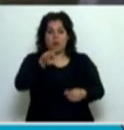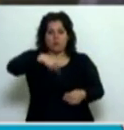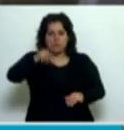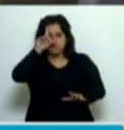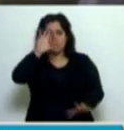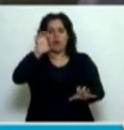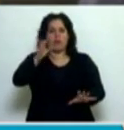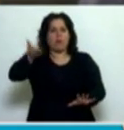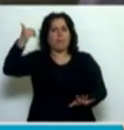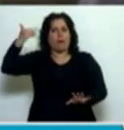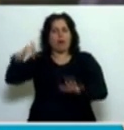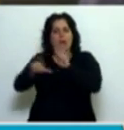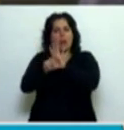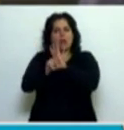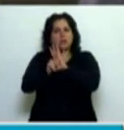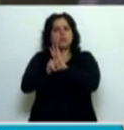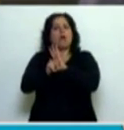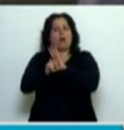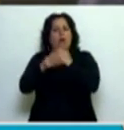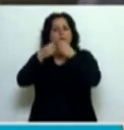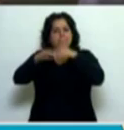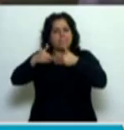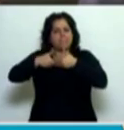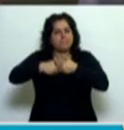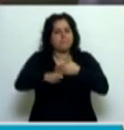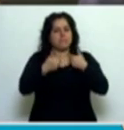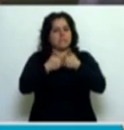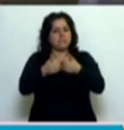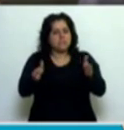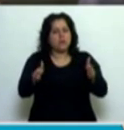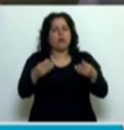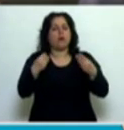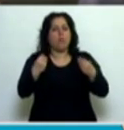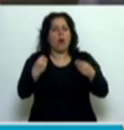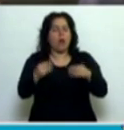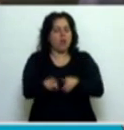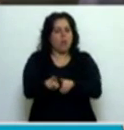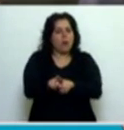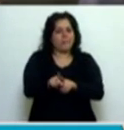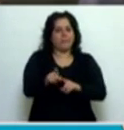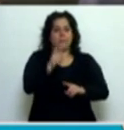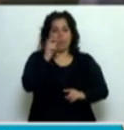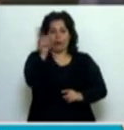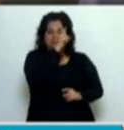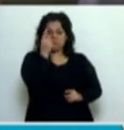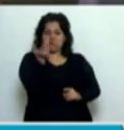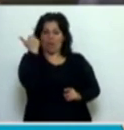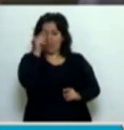leyes abrieron un ciclo en el cual el Estado